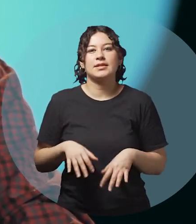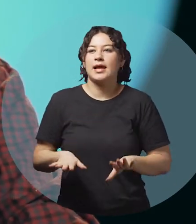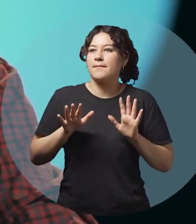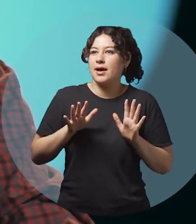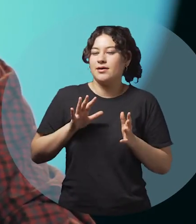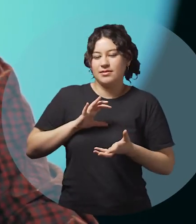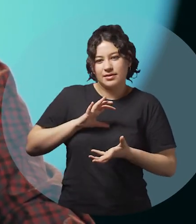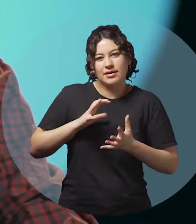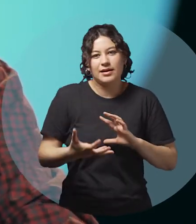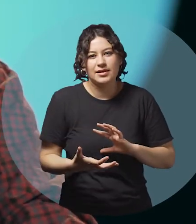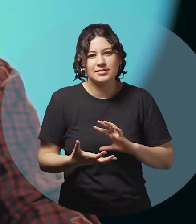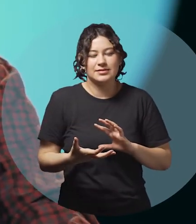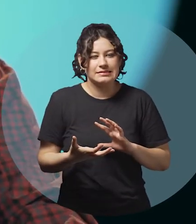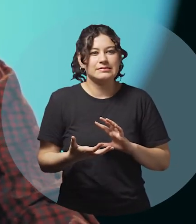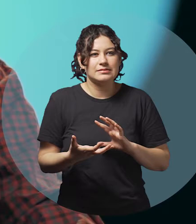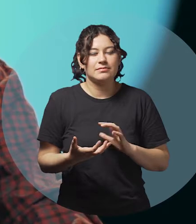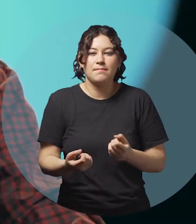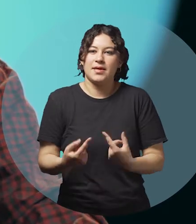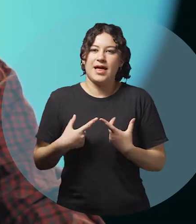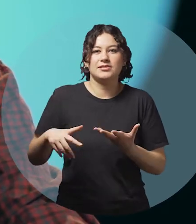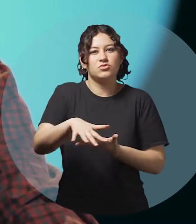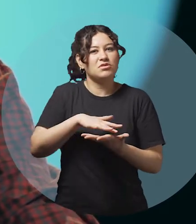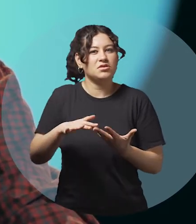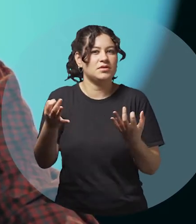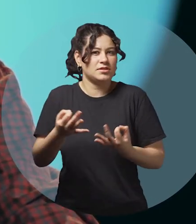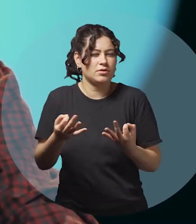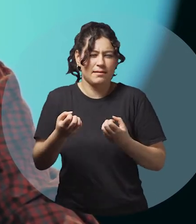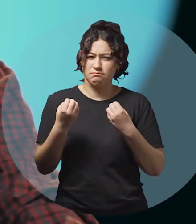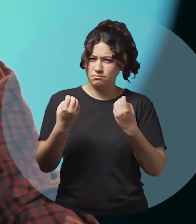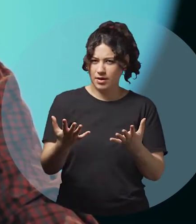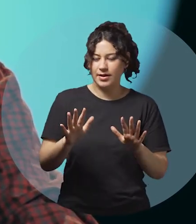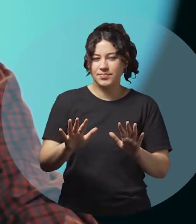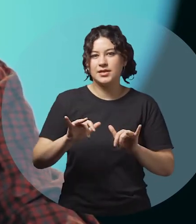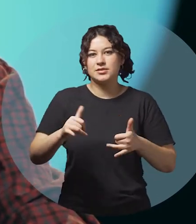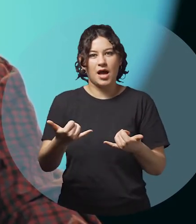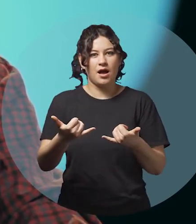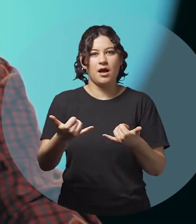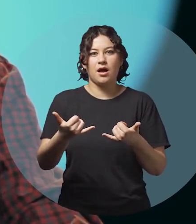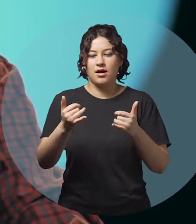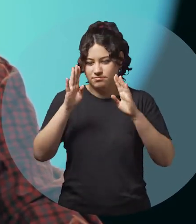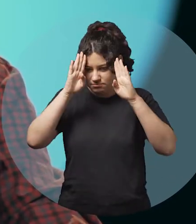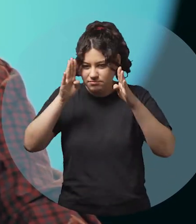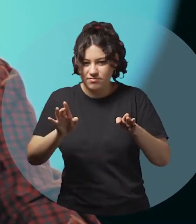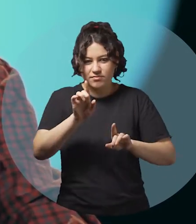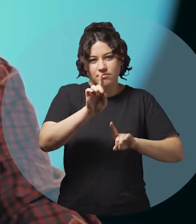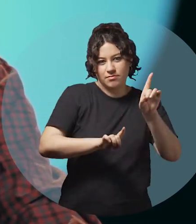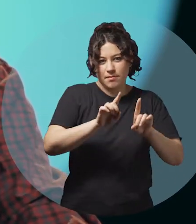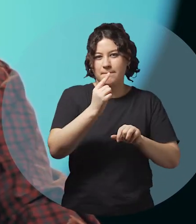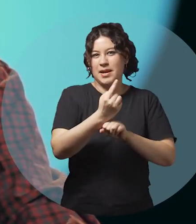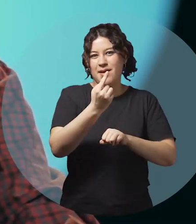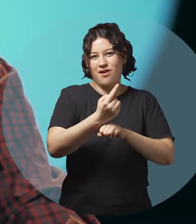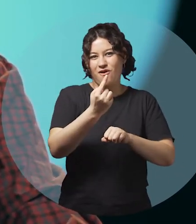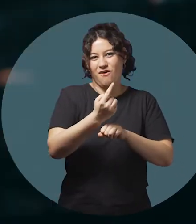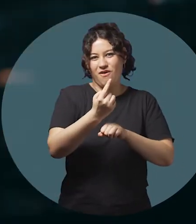Quizás de una crisis se generan situaciones de seguridad porque ya encarar a mí la facultad de medicina, primero